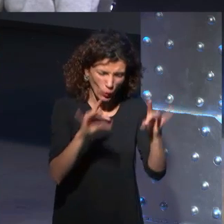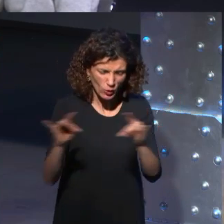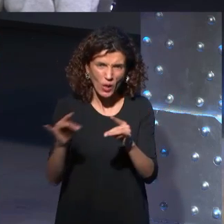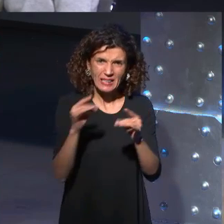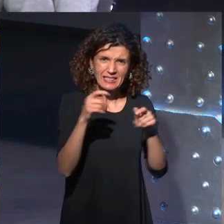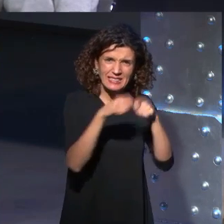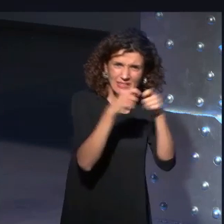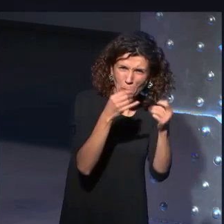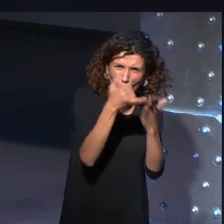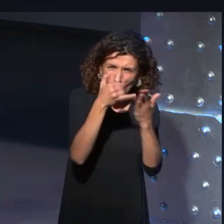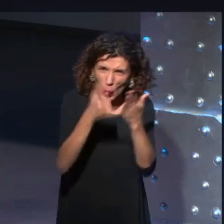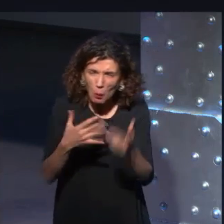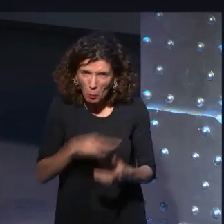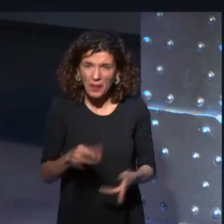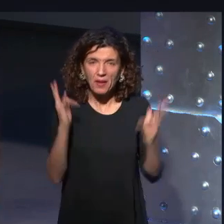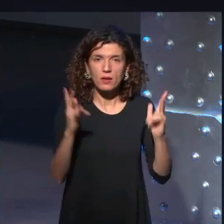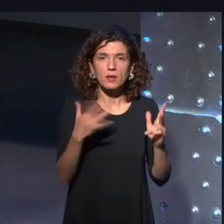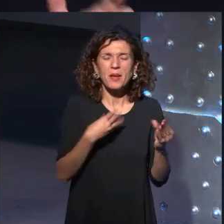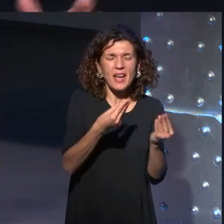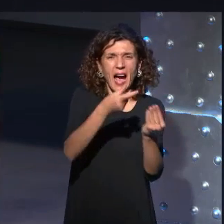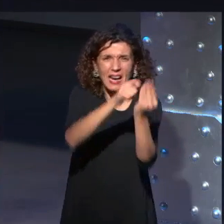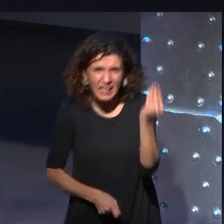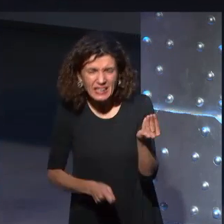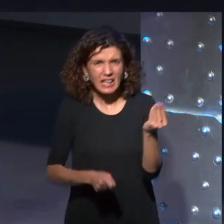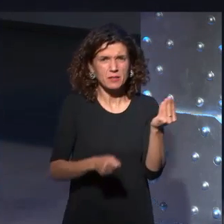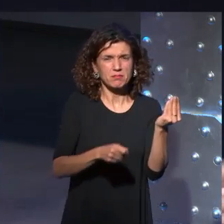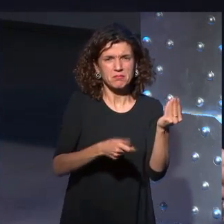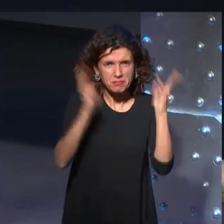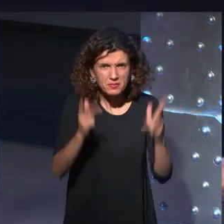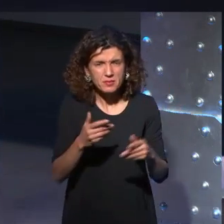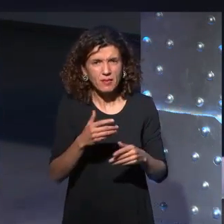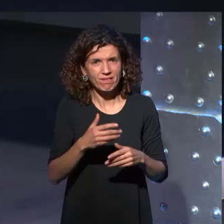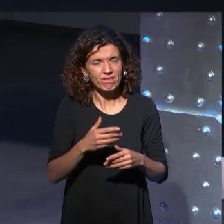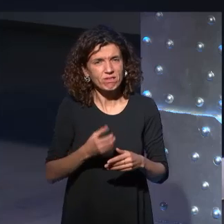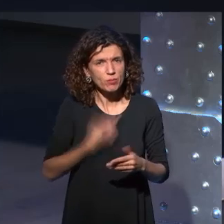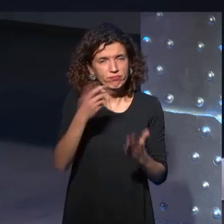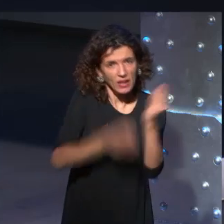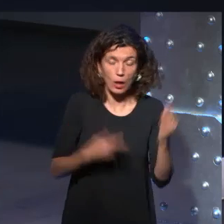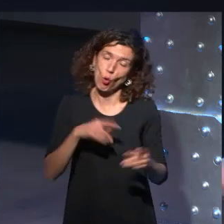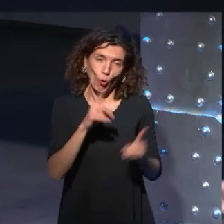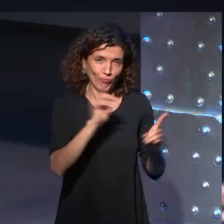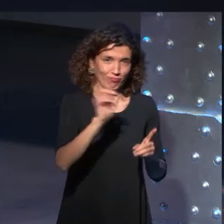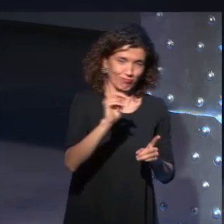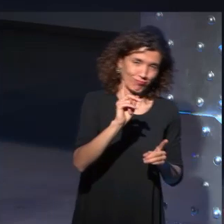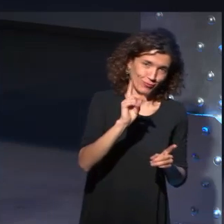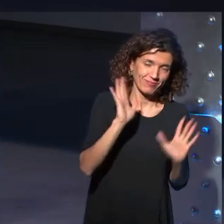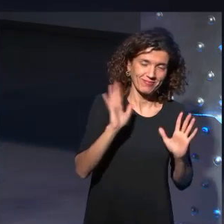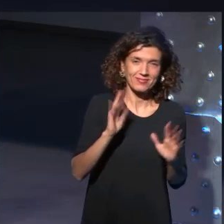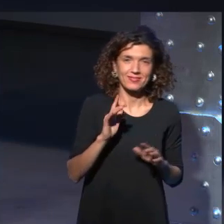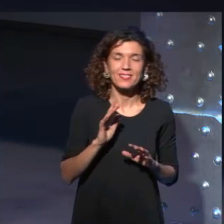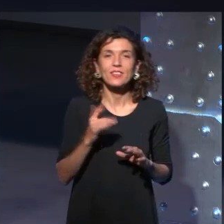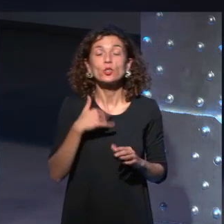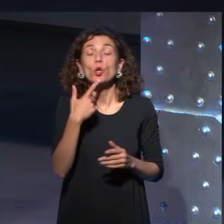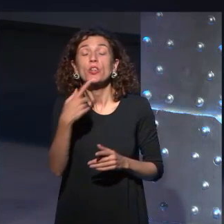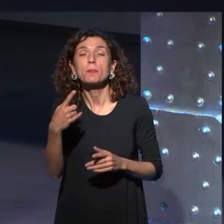veces, si no me gusta lo que está pasando, arrancar la página y aventarla. Pero ya tanto no he llegado tampoco. No, pero por eso yo